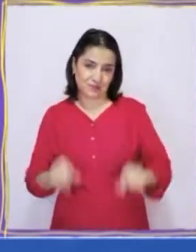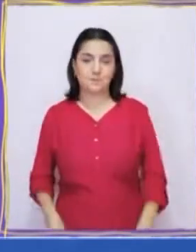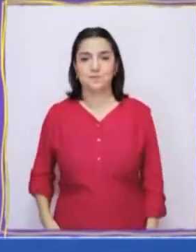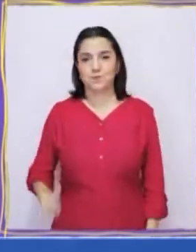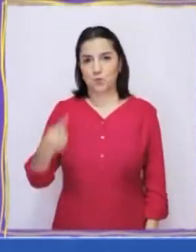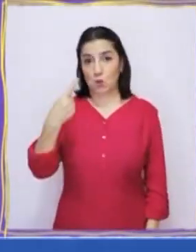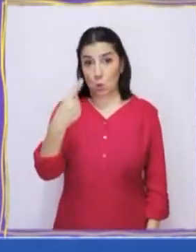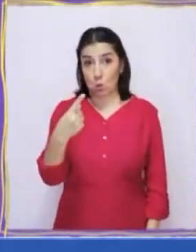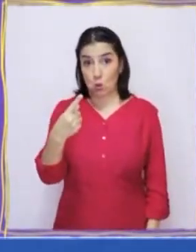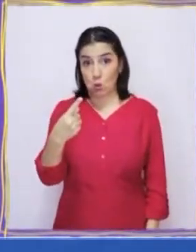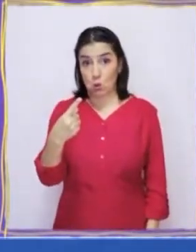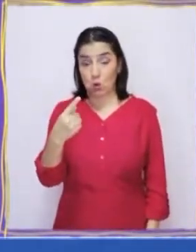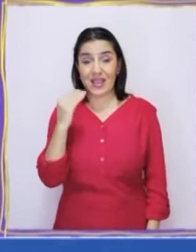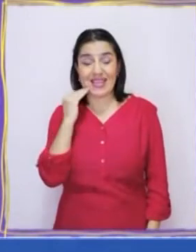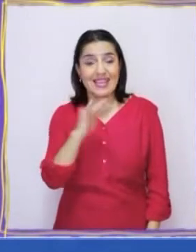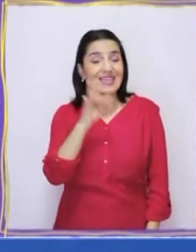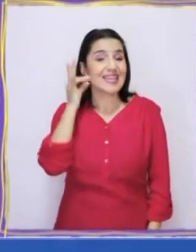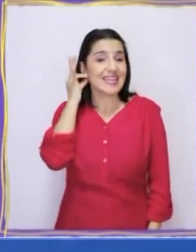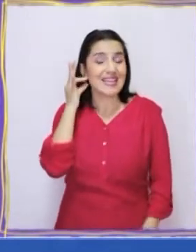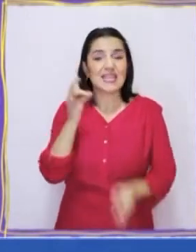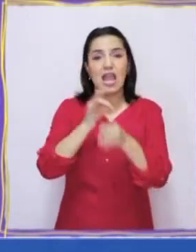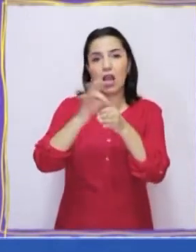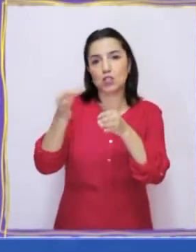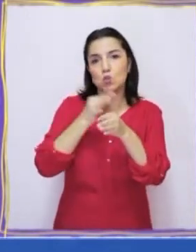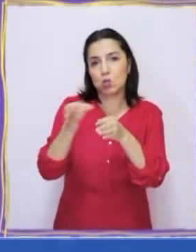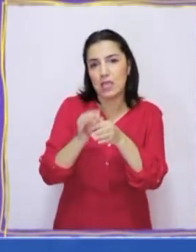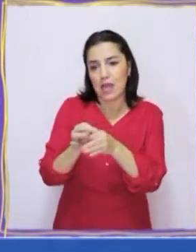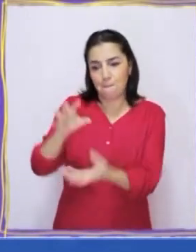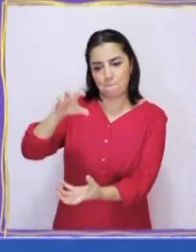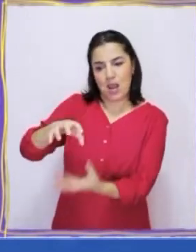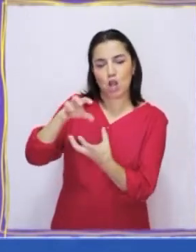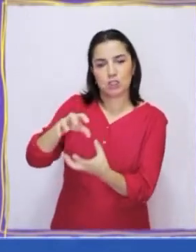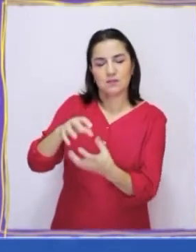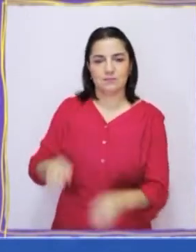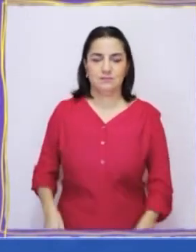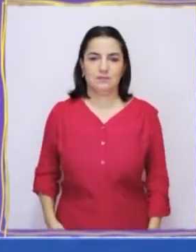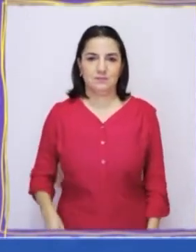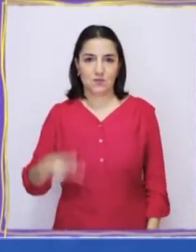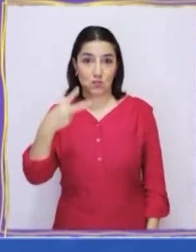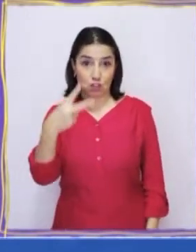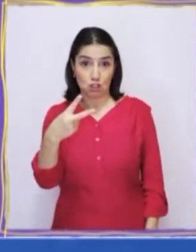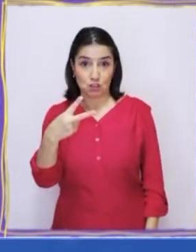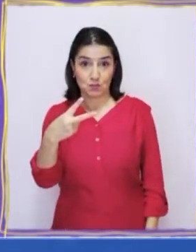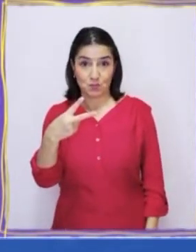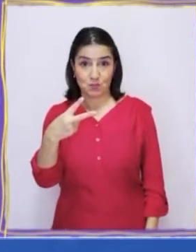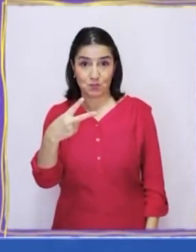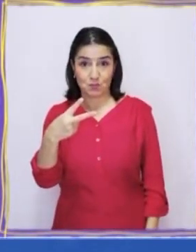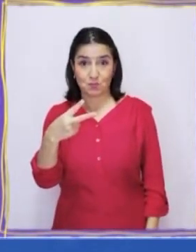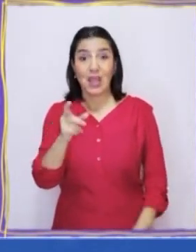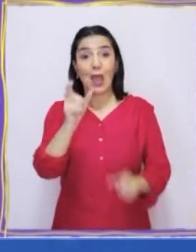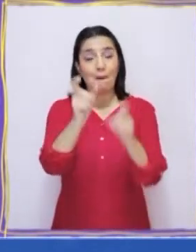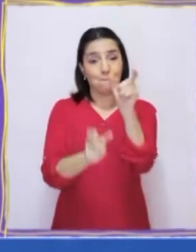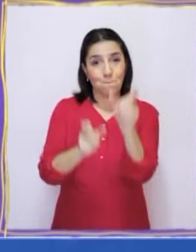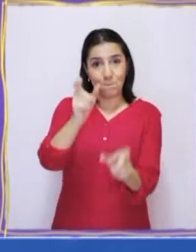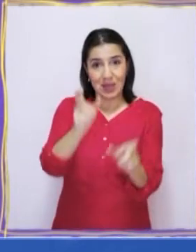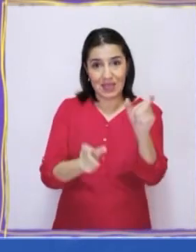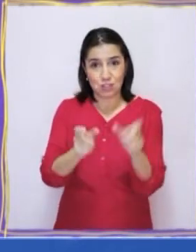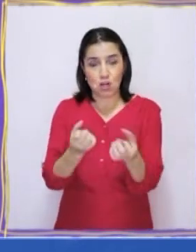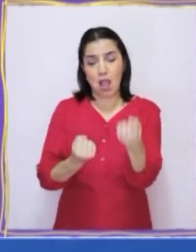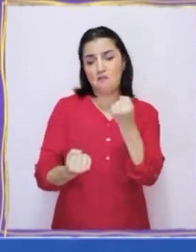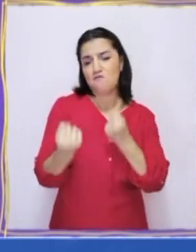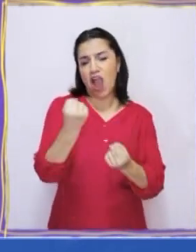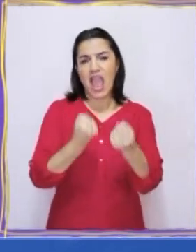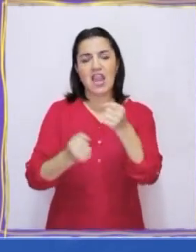oraciones. 1. La niña sugiere con su pelota. 2. Las